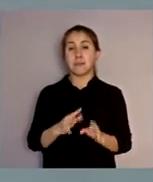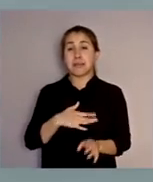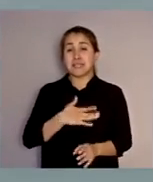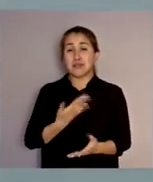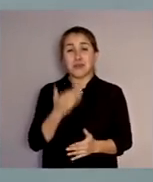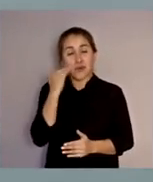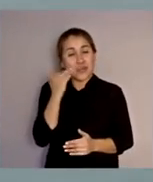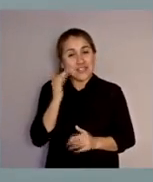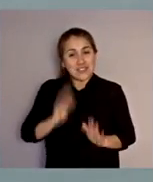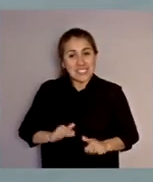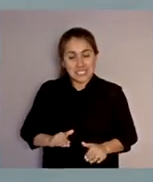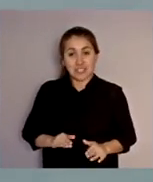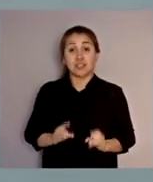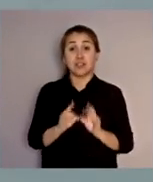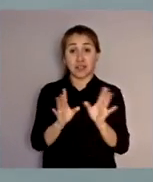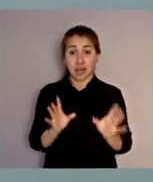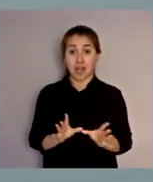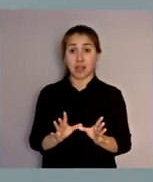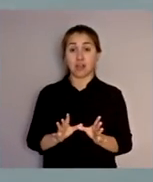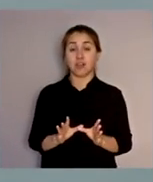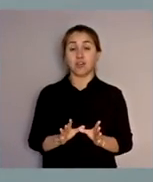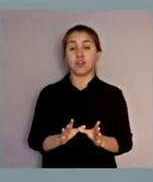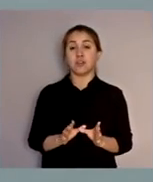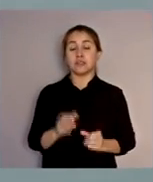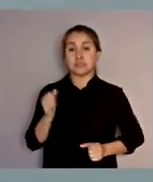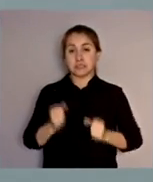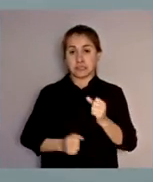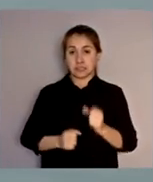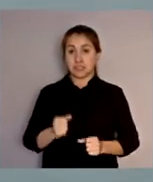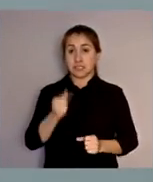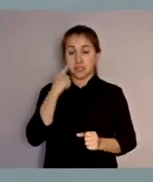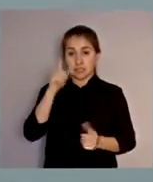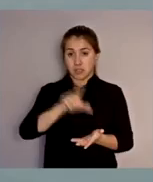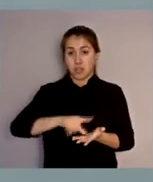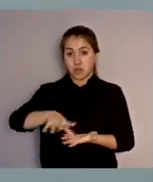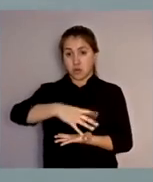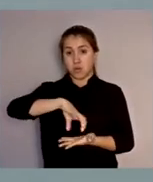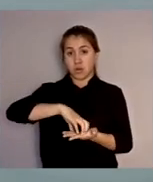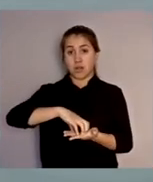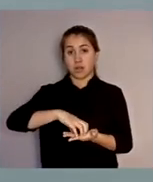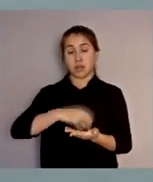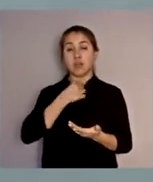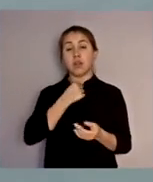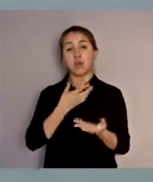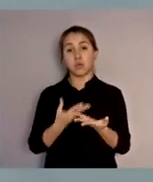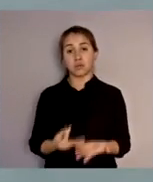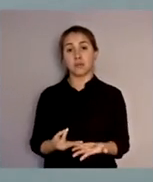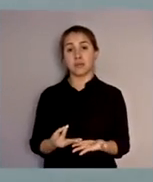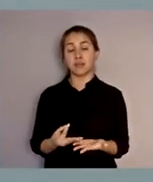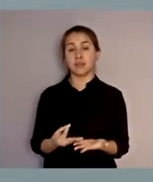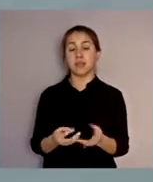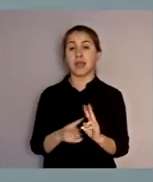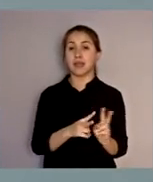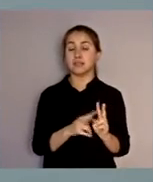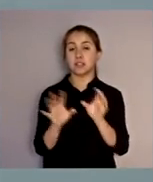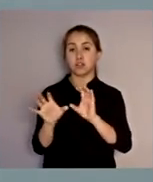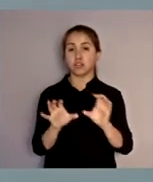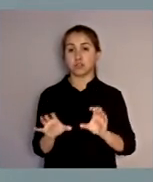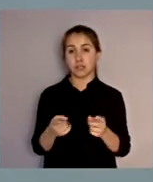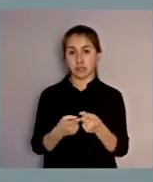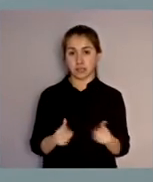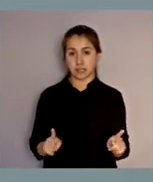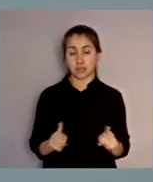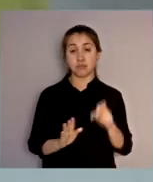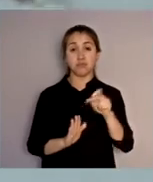chico. La gracia del turismo, que es lo que nos atrae aquí a esta zona, es justamente hacer cosas distintas. Cuando me